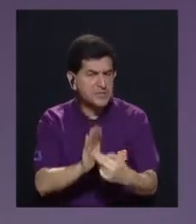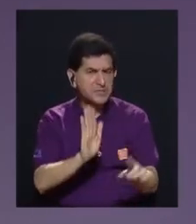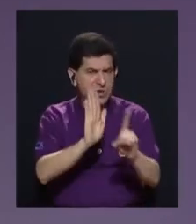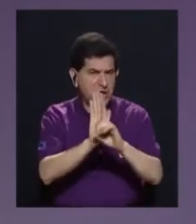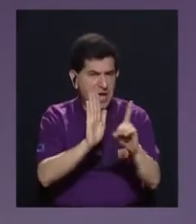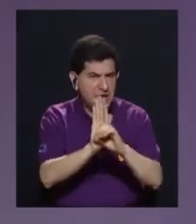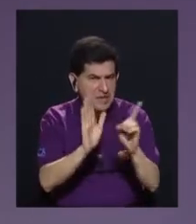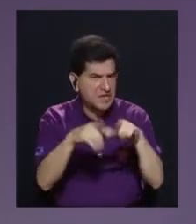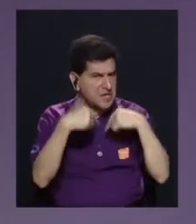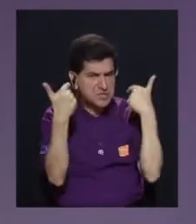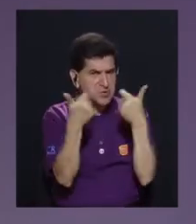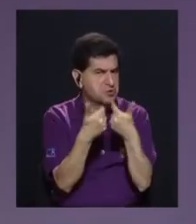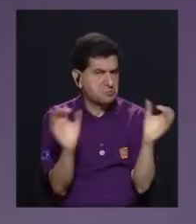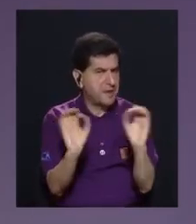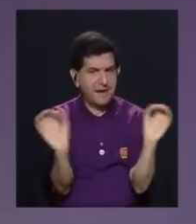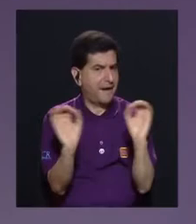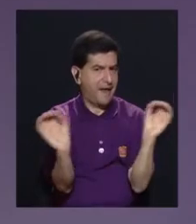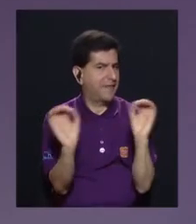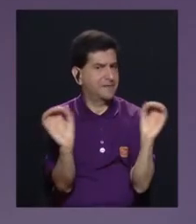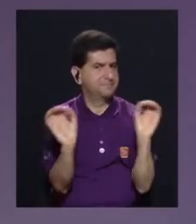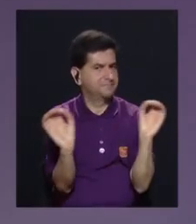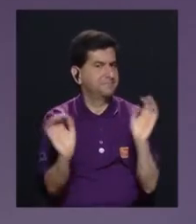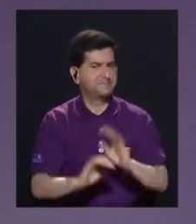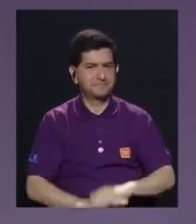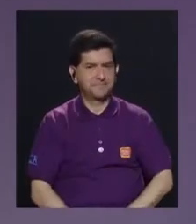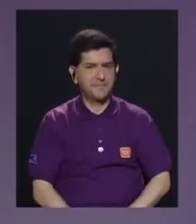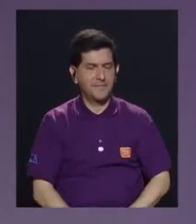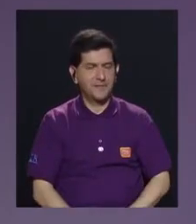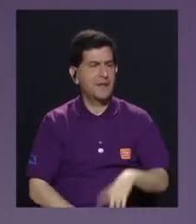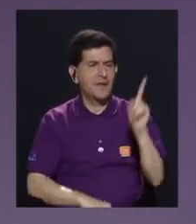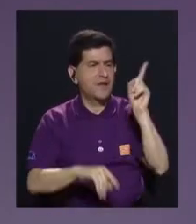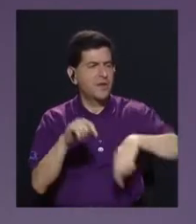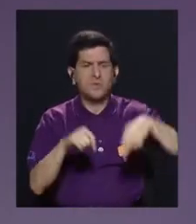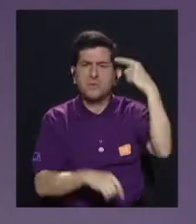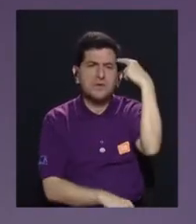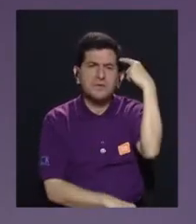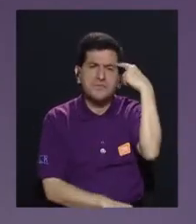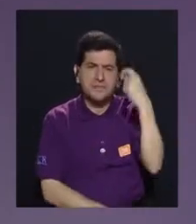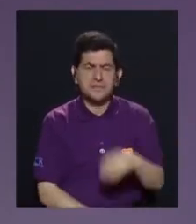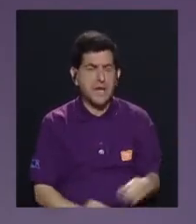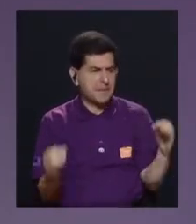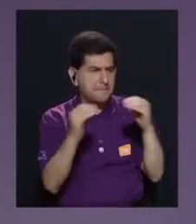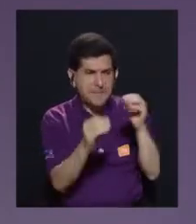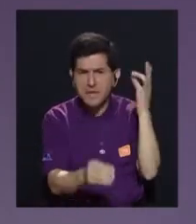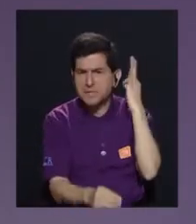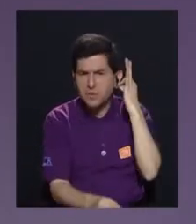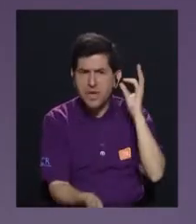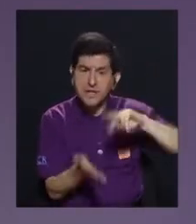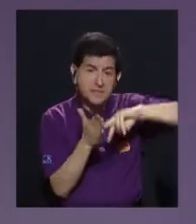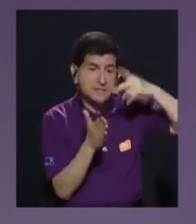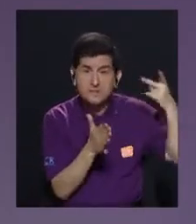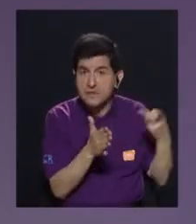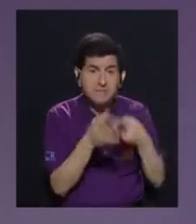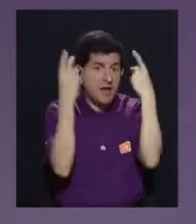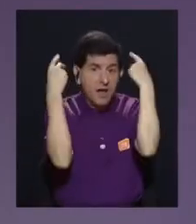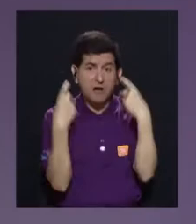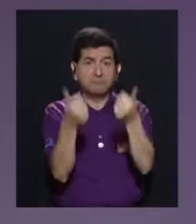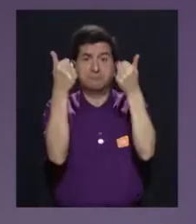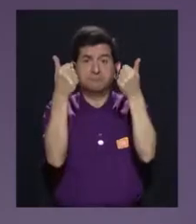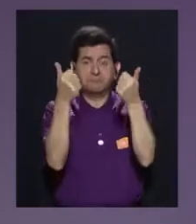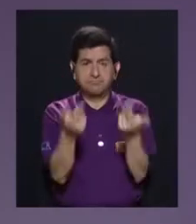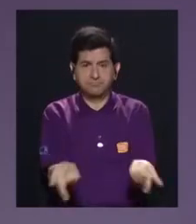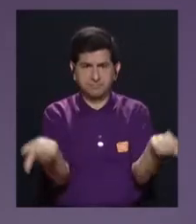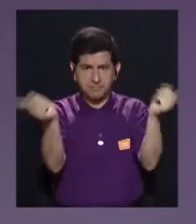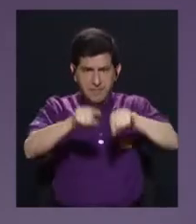derechos de ningún grupo y este no podríamos pensar que porque hay más mujeres entonces de manera automática en el